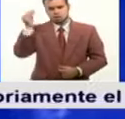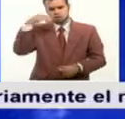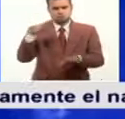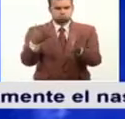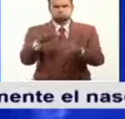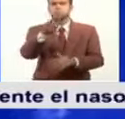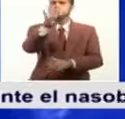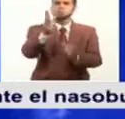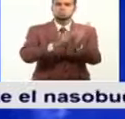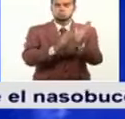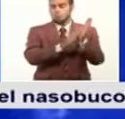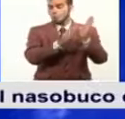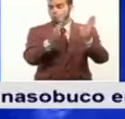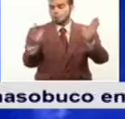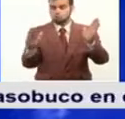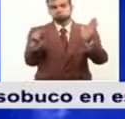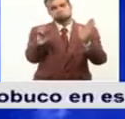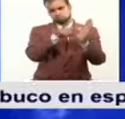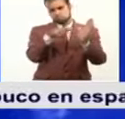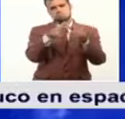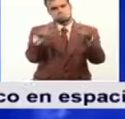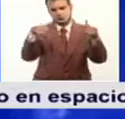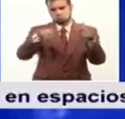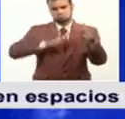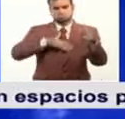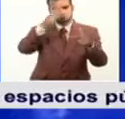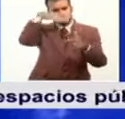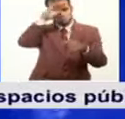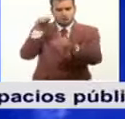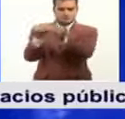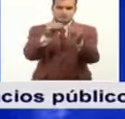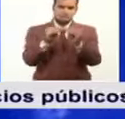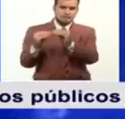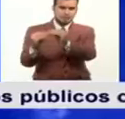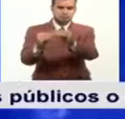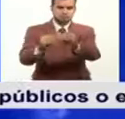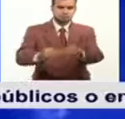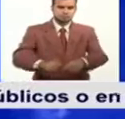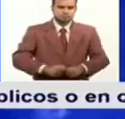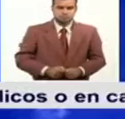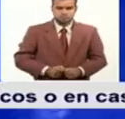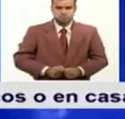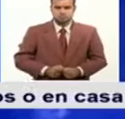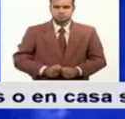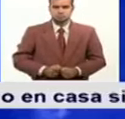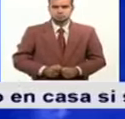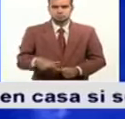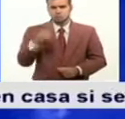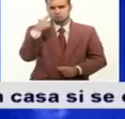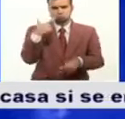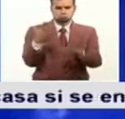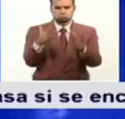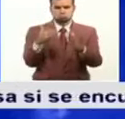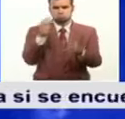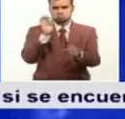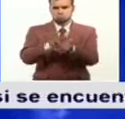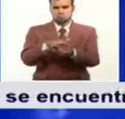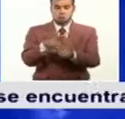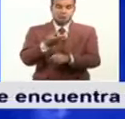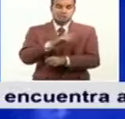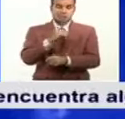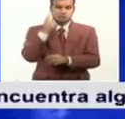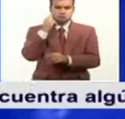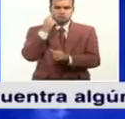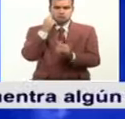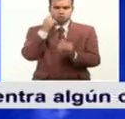4 meses aproximadamente. Podemos incluso primero ver ahí una disminución discreta en comparación con el día de ayer, pero